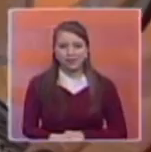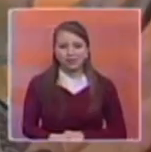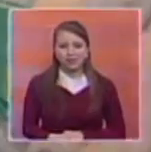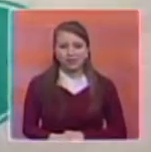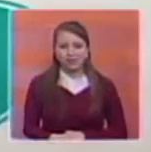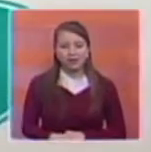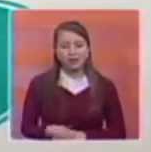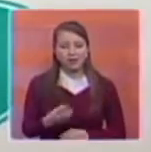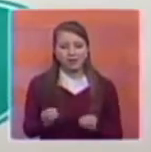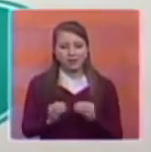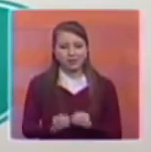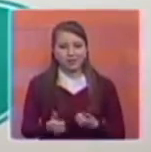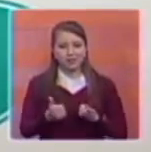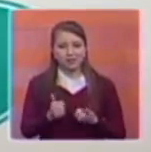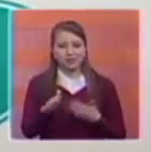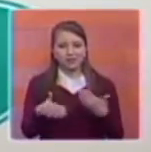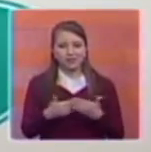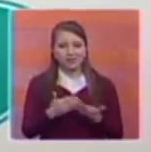Súper bien.